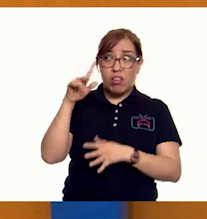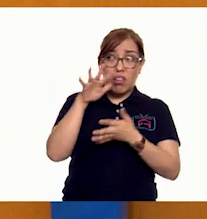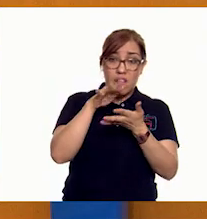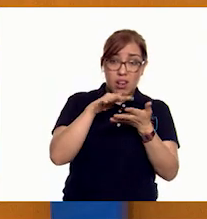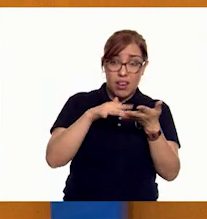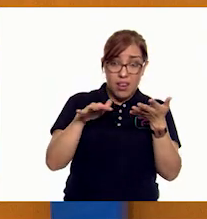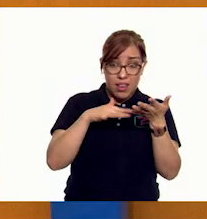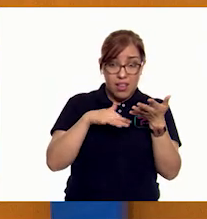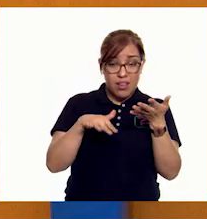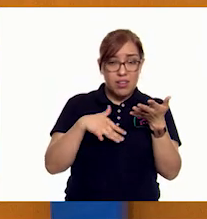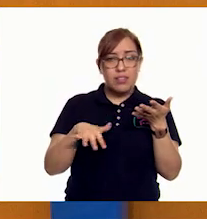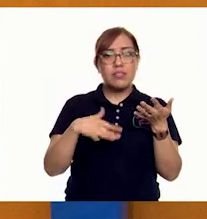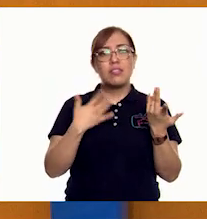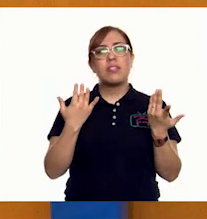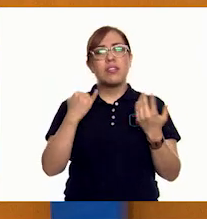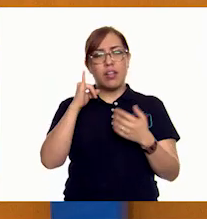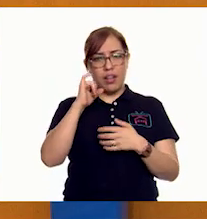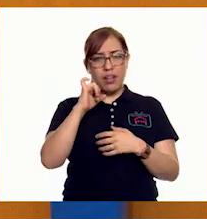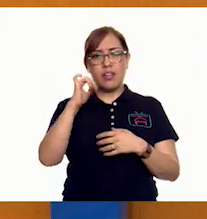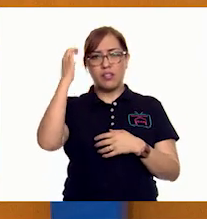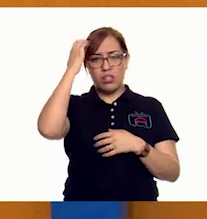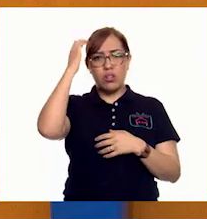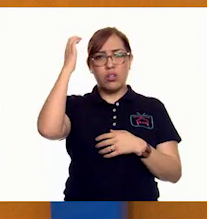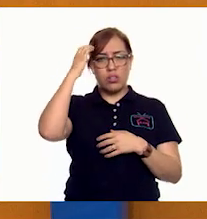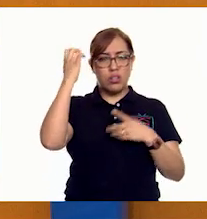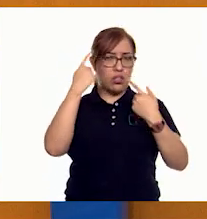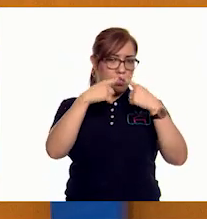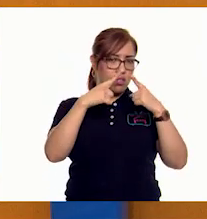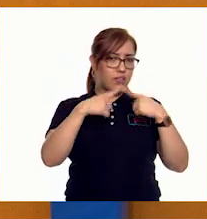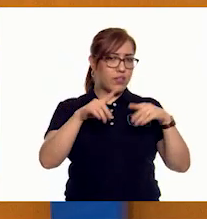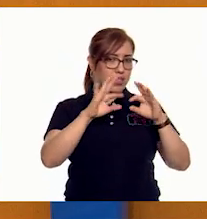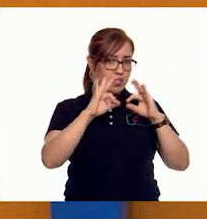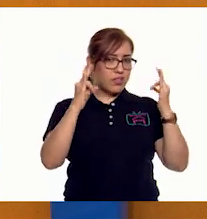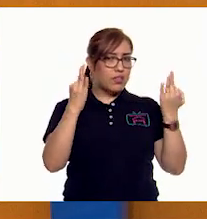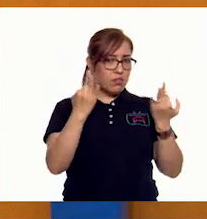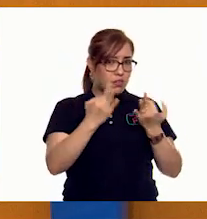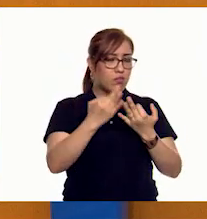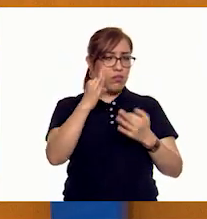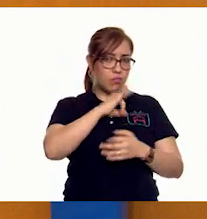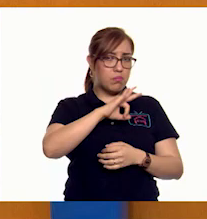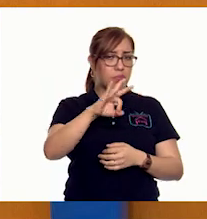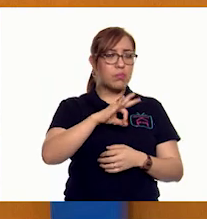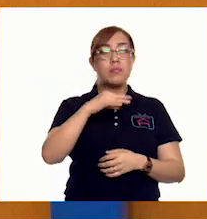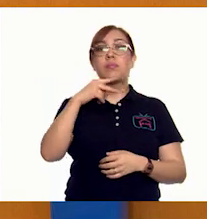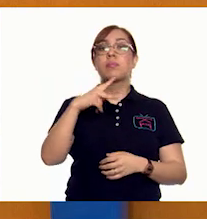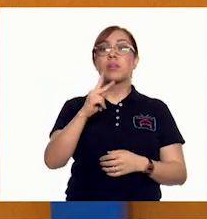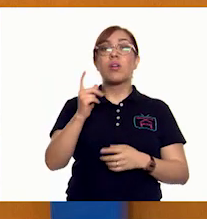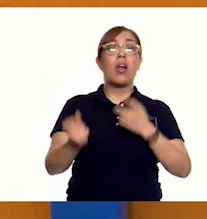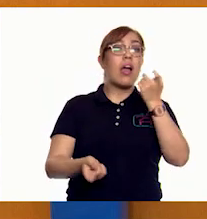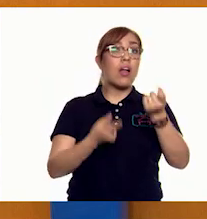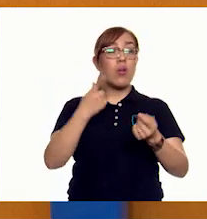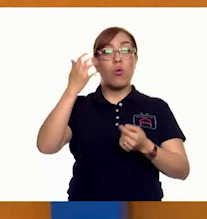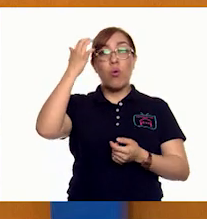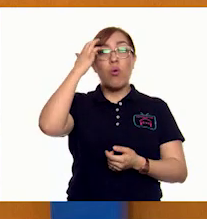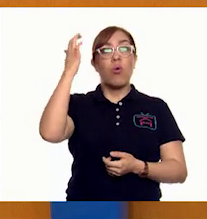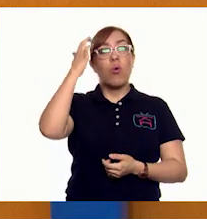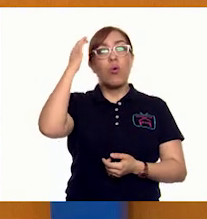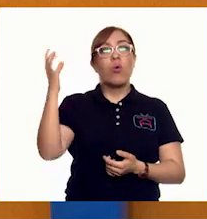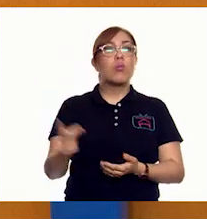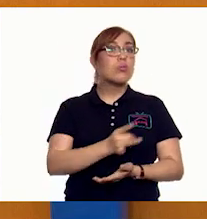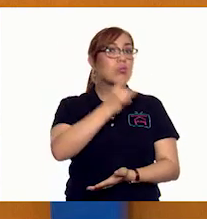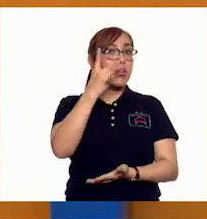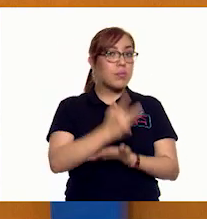los conocimientos que tenemos sí se pueden adquirir de otro modo. Yo creo que sí. Pero hay conocimientos que solamente los abuelos y